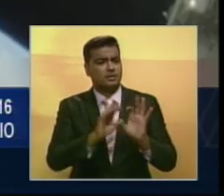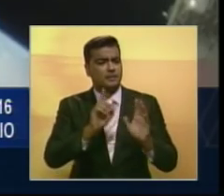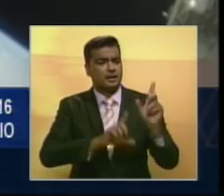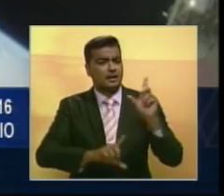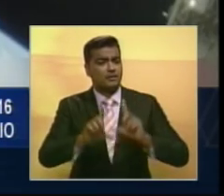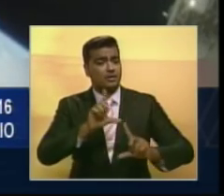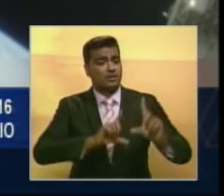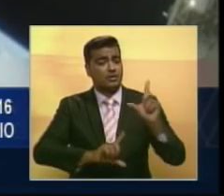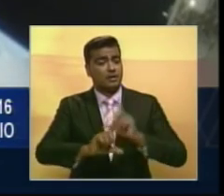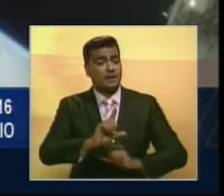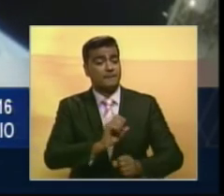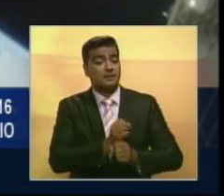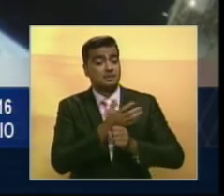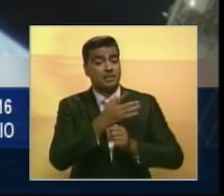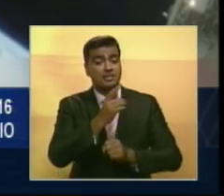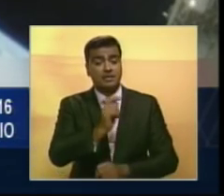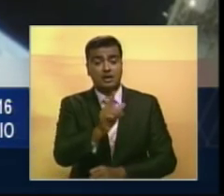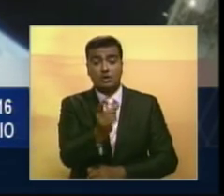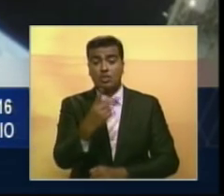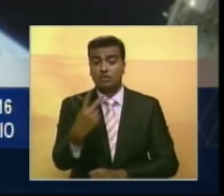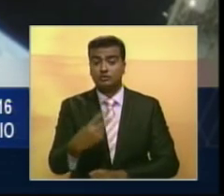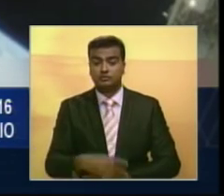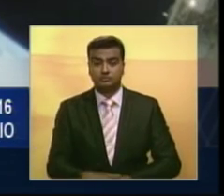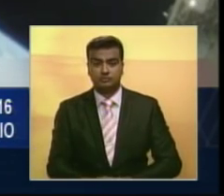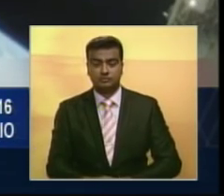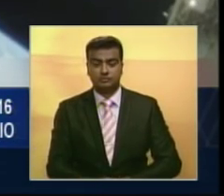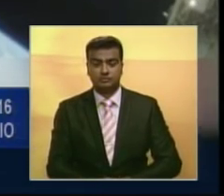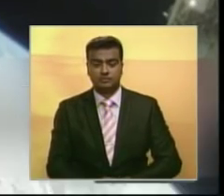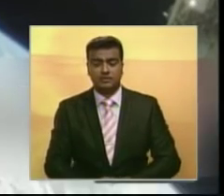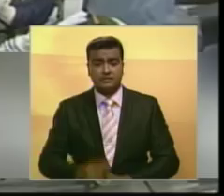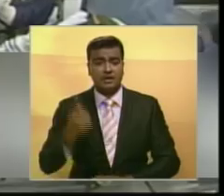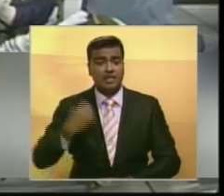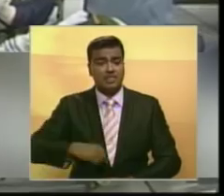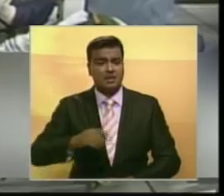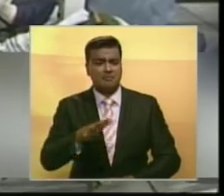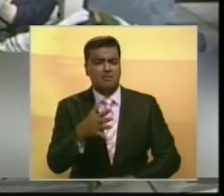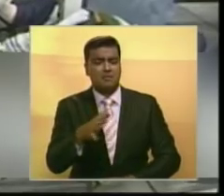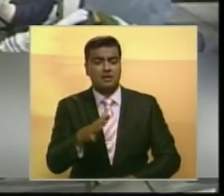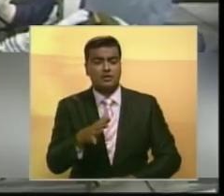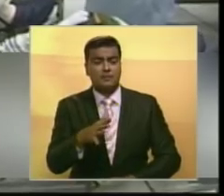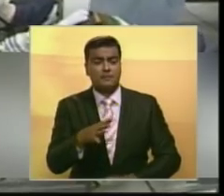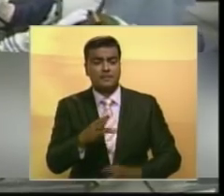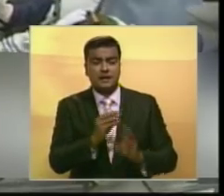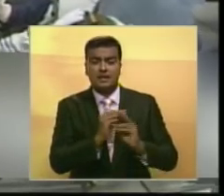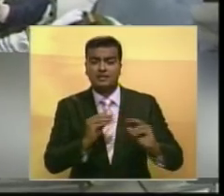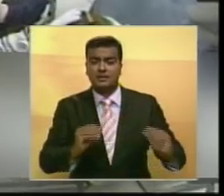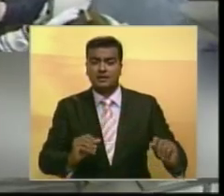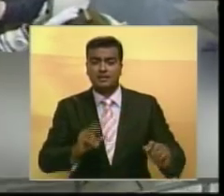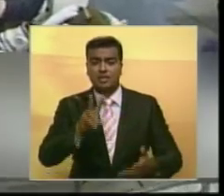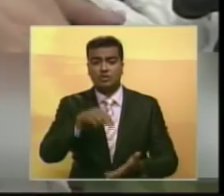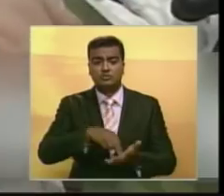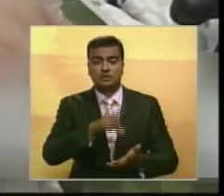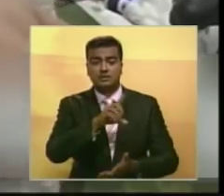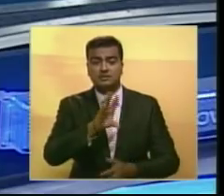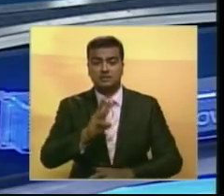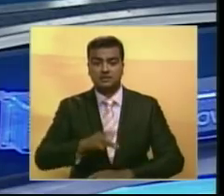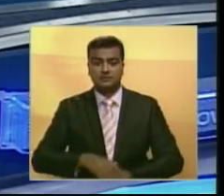laboratorio espacial Tiangong 2, el cual se pondrá en órbita alrededor de la Tierra este